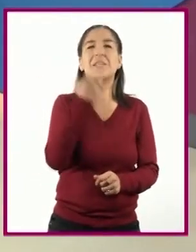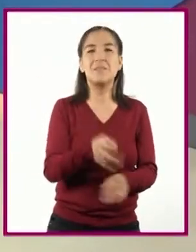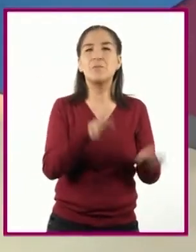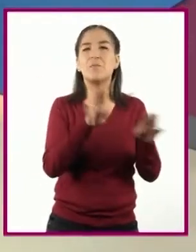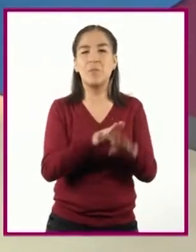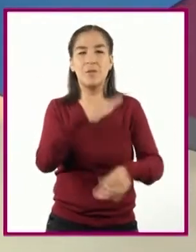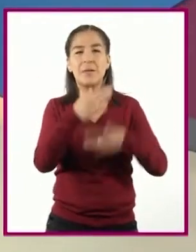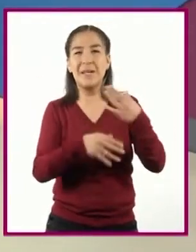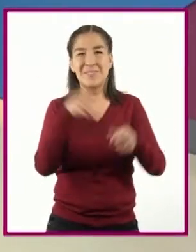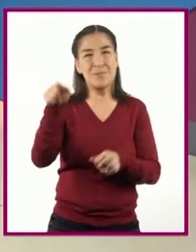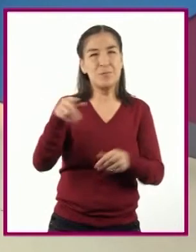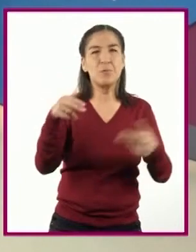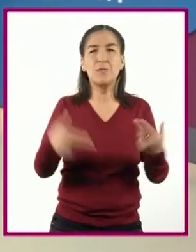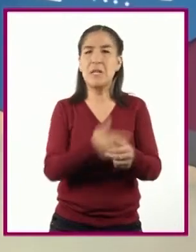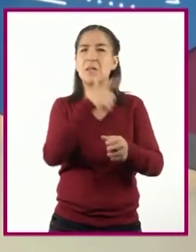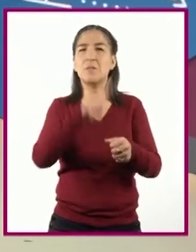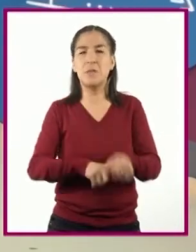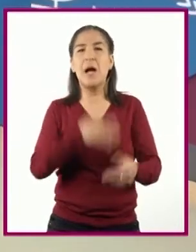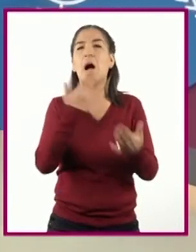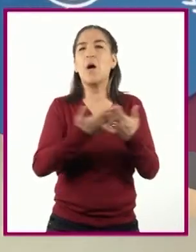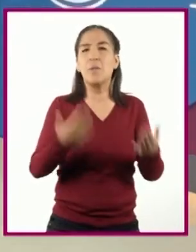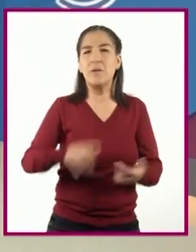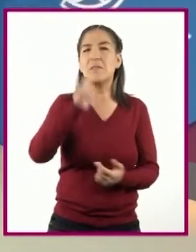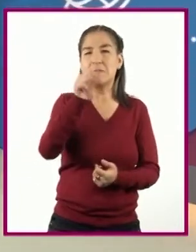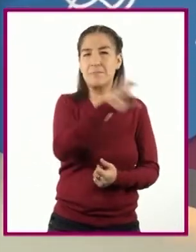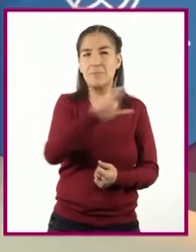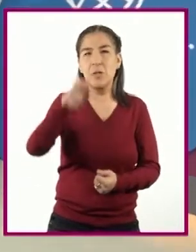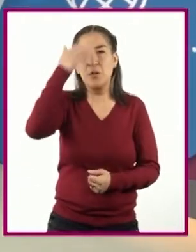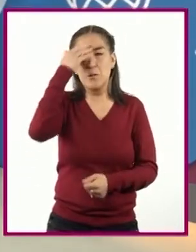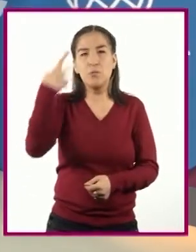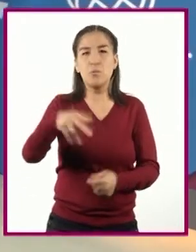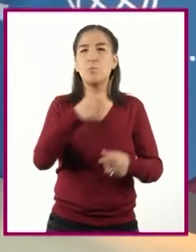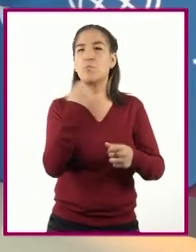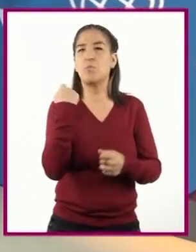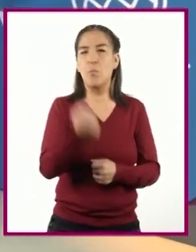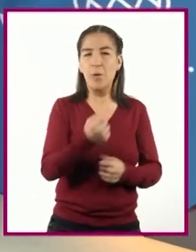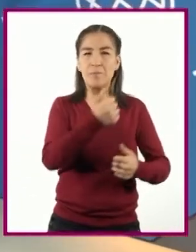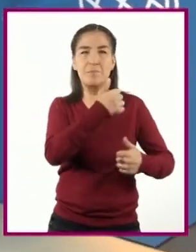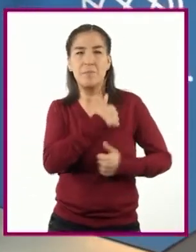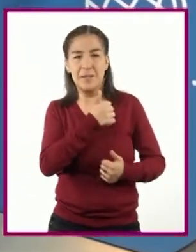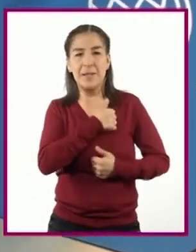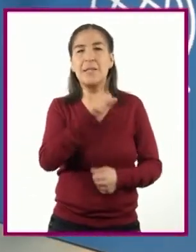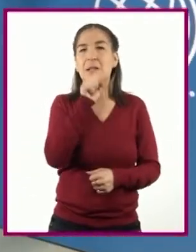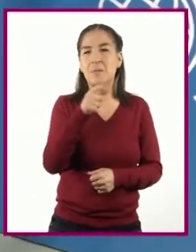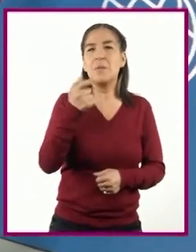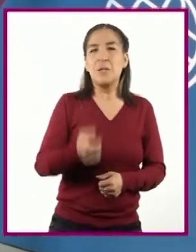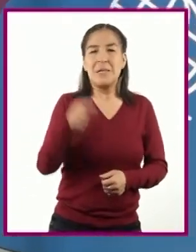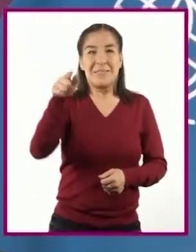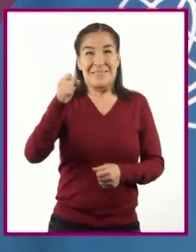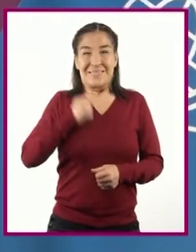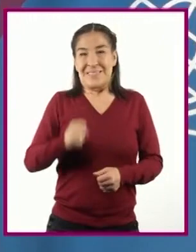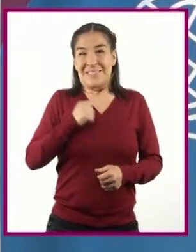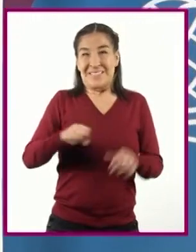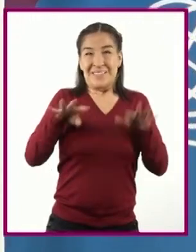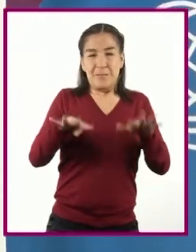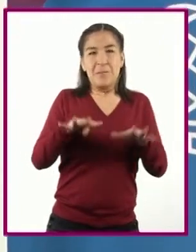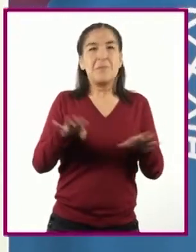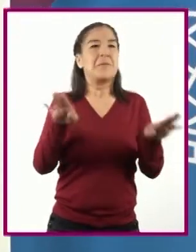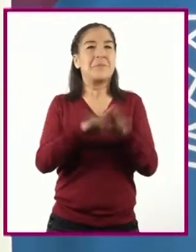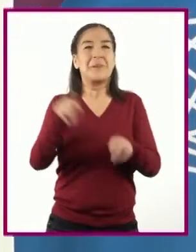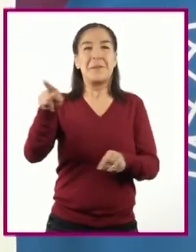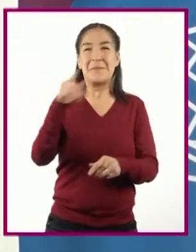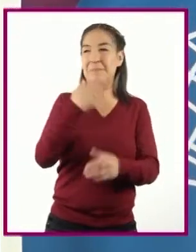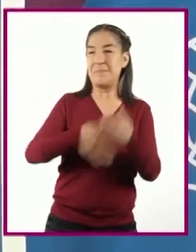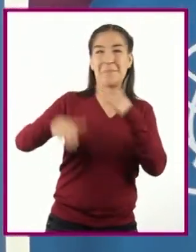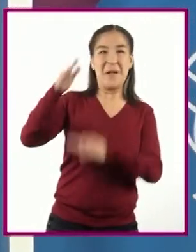de que dicha nación actualmente es reconocida por su poder militar y económico, a principios del siglo XIX estaba lejos de ser una